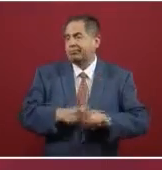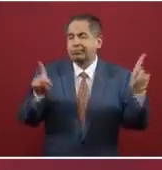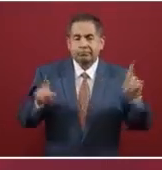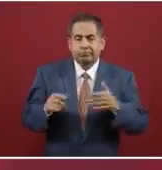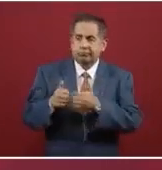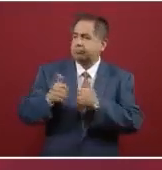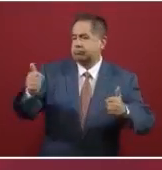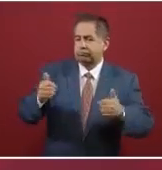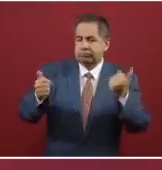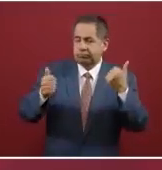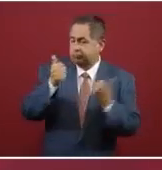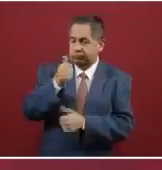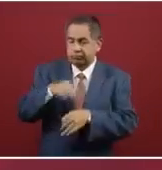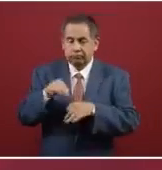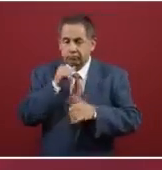Yo